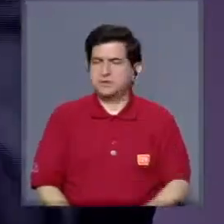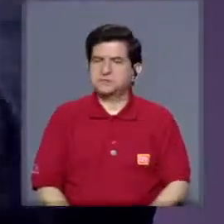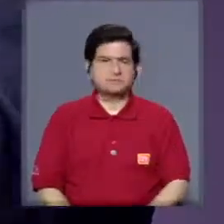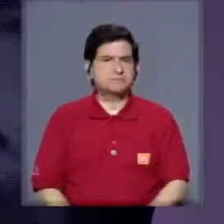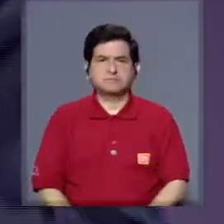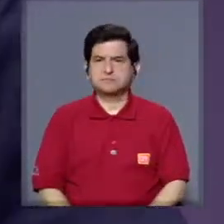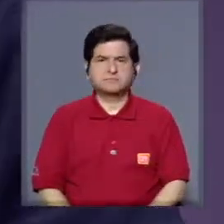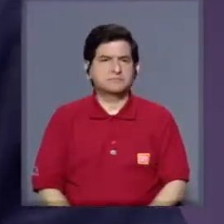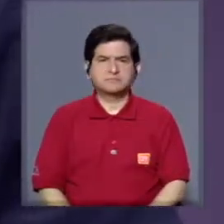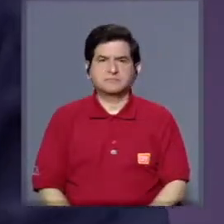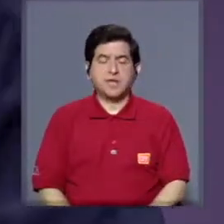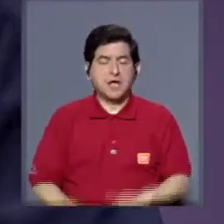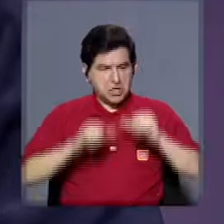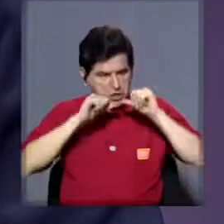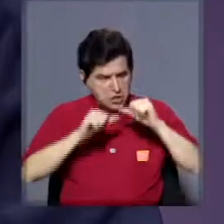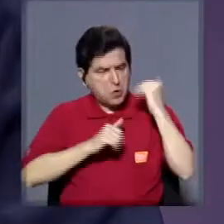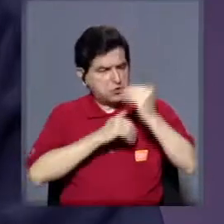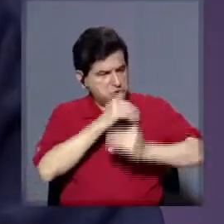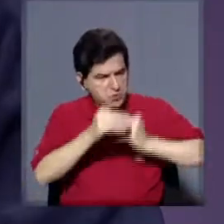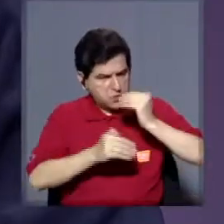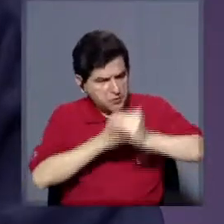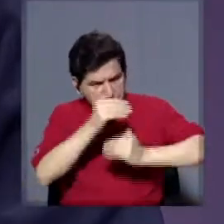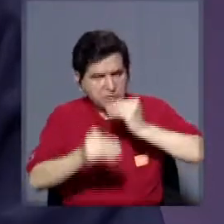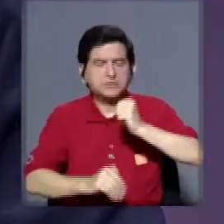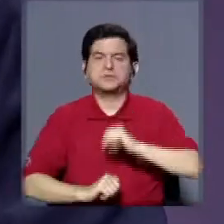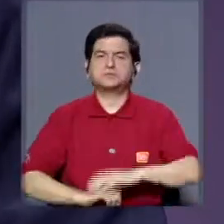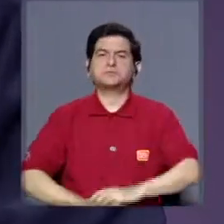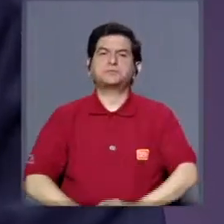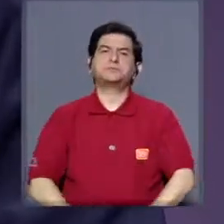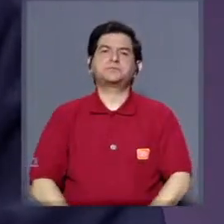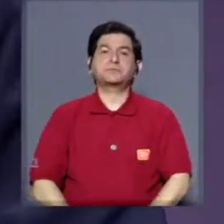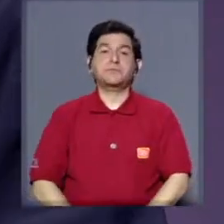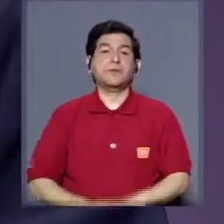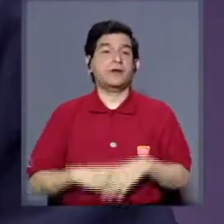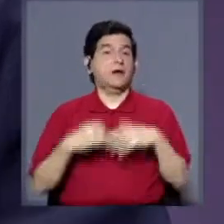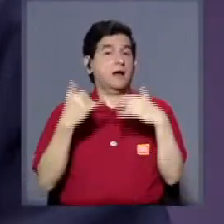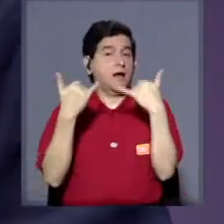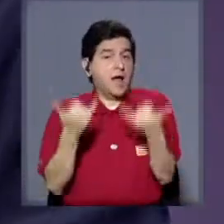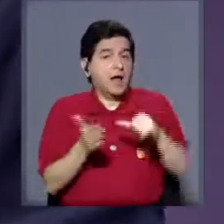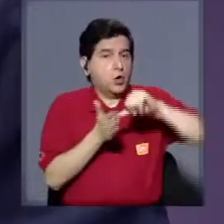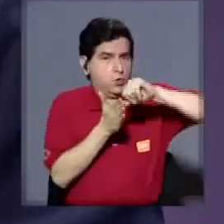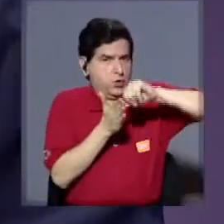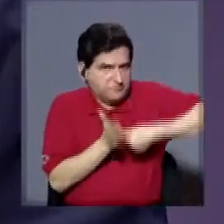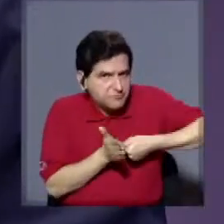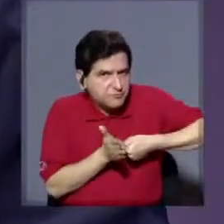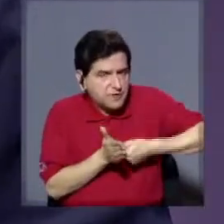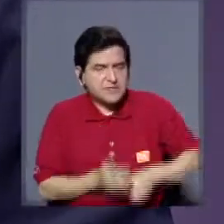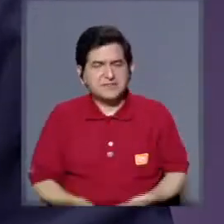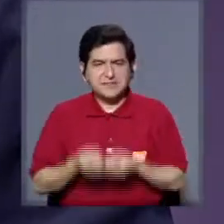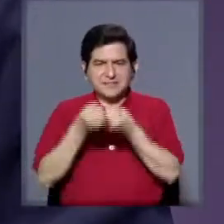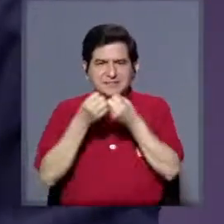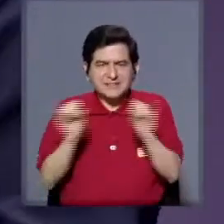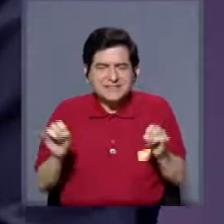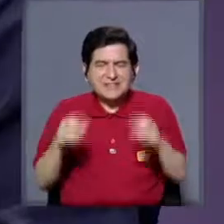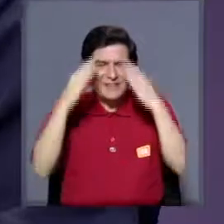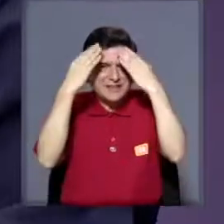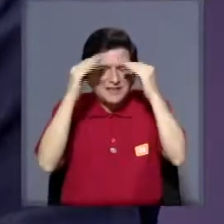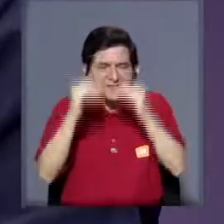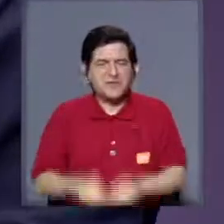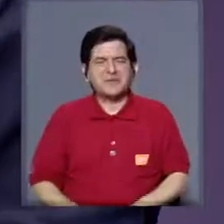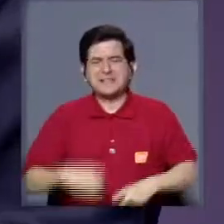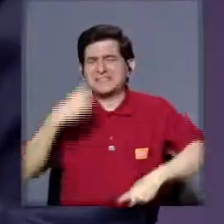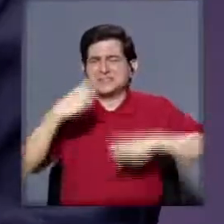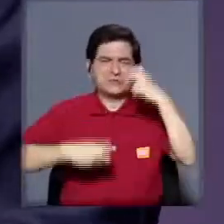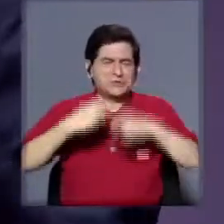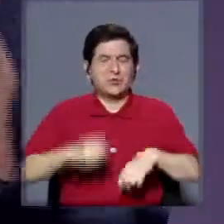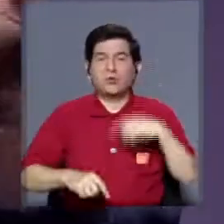por lo tanto han seguido con este con este proceso ahora insisto la falta de datos es sumamente grave porque no se